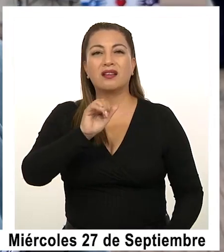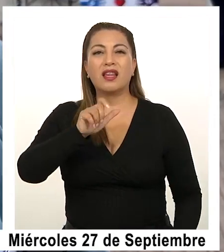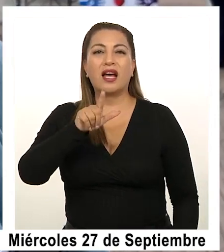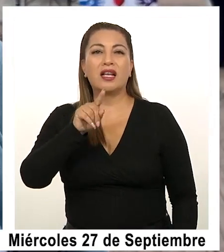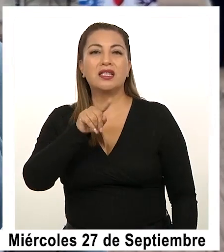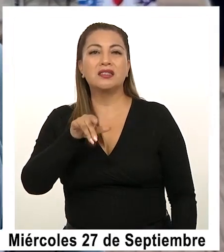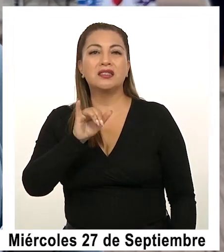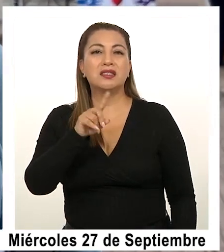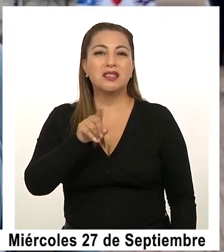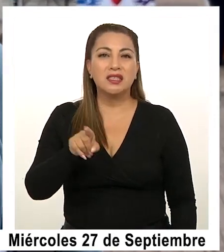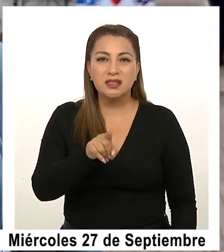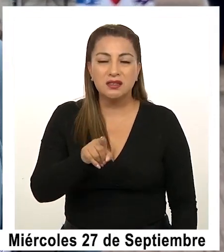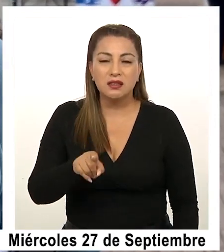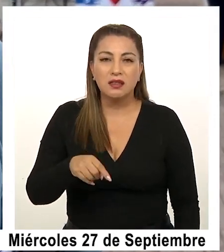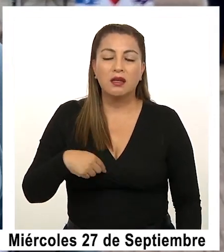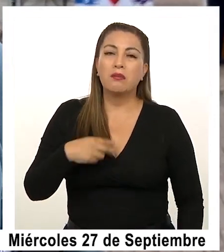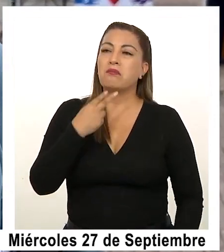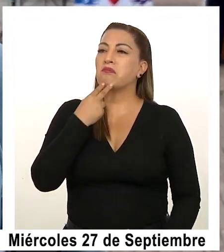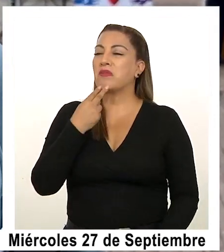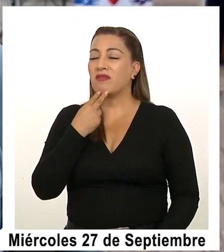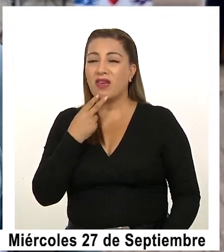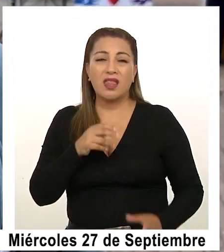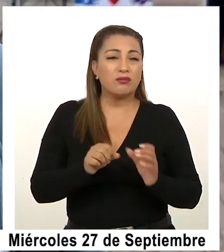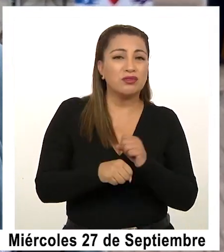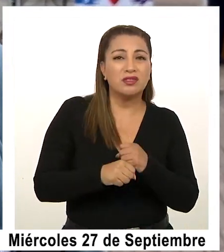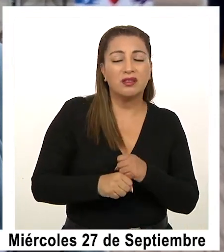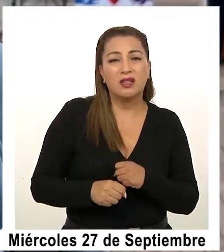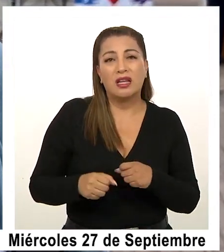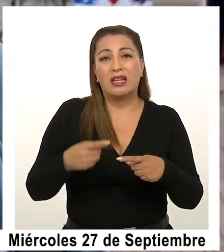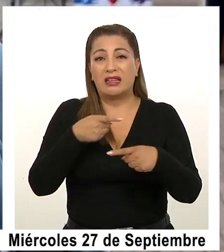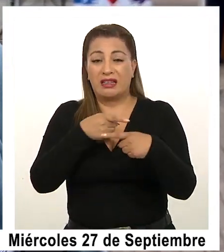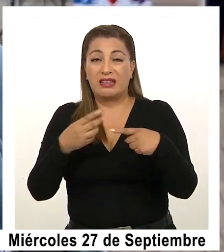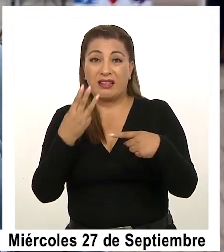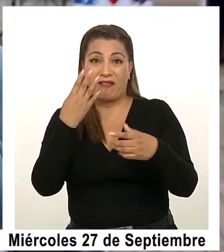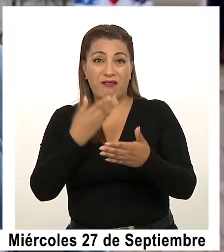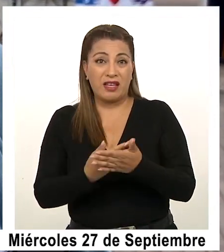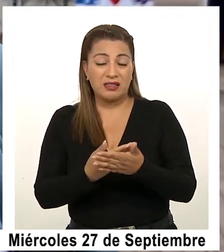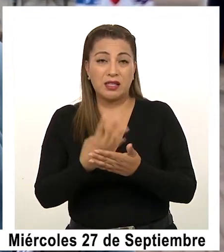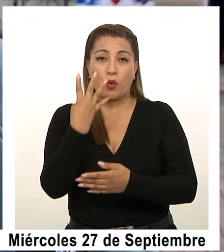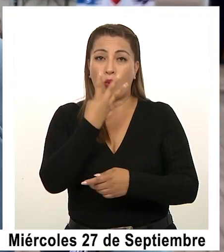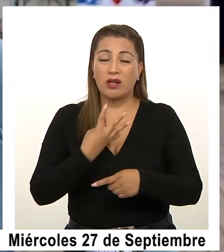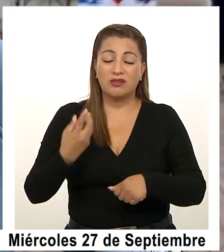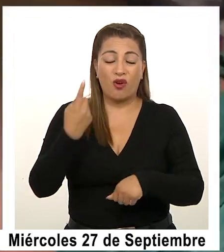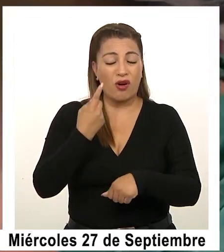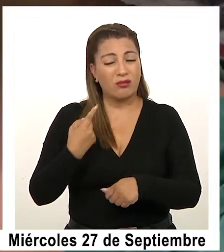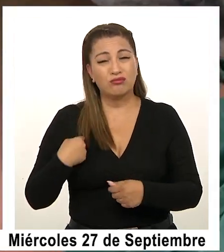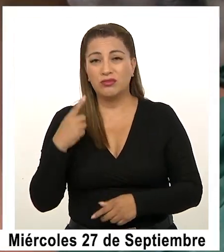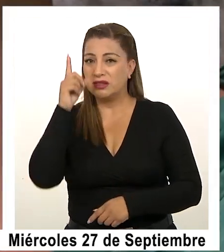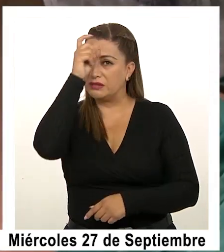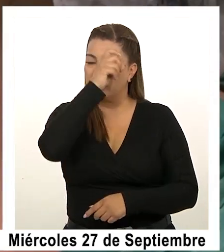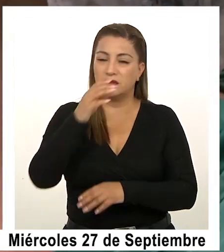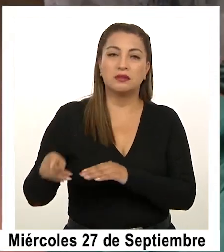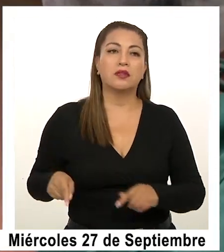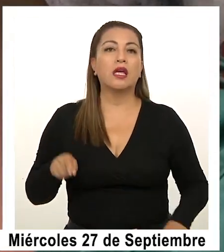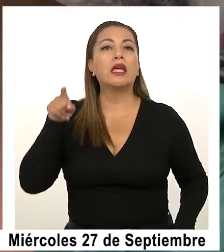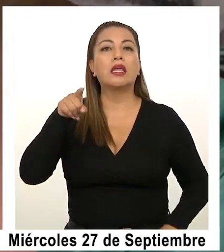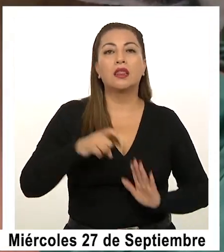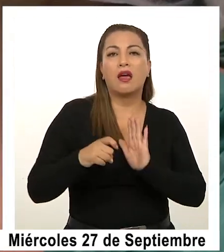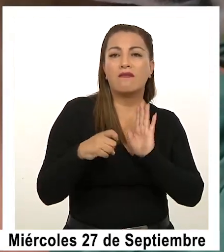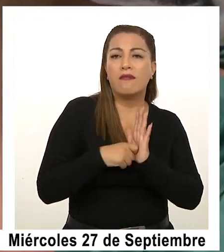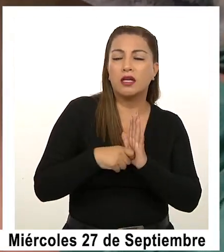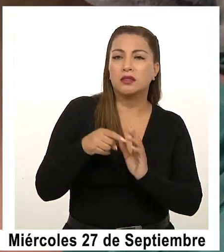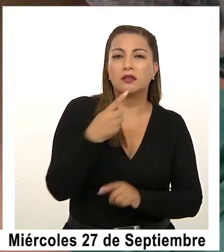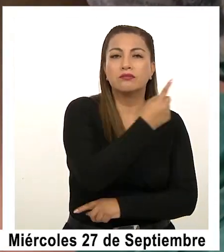muy agotado cada vez que te toca y es 3 veces a la semana, 4 horas, entonces tu vida se pausa. Es horroroso, la verdad. Esta fecha